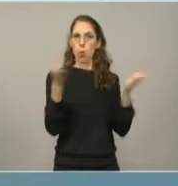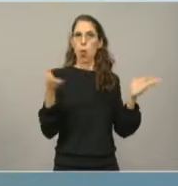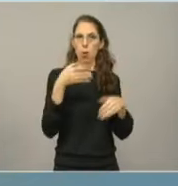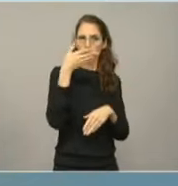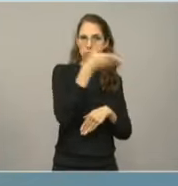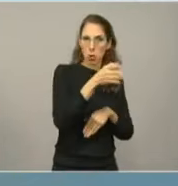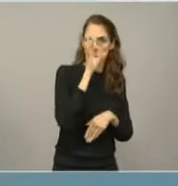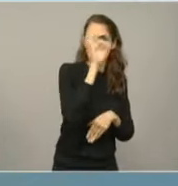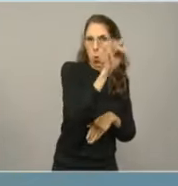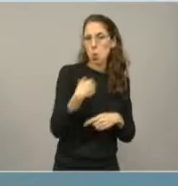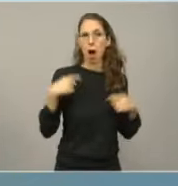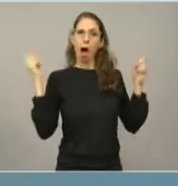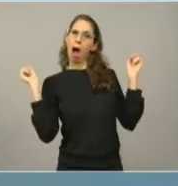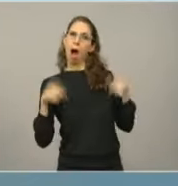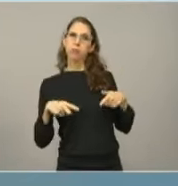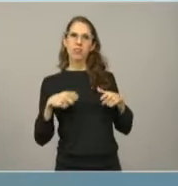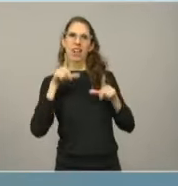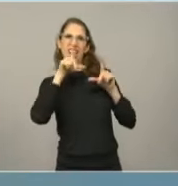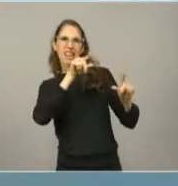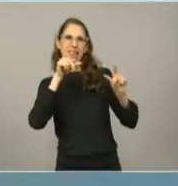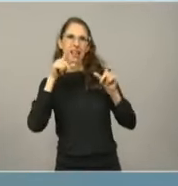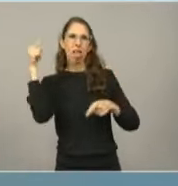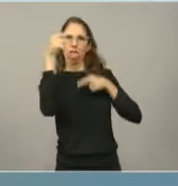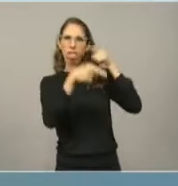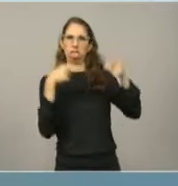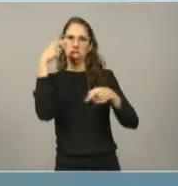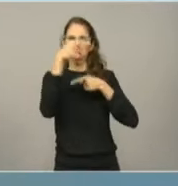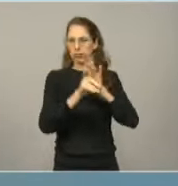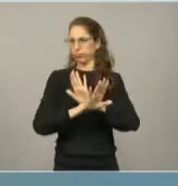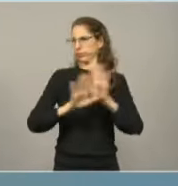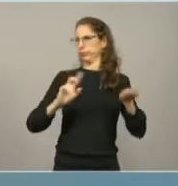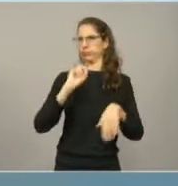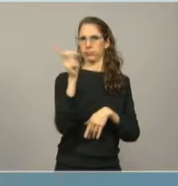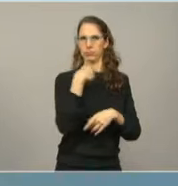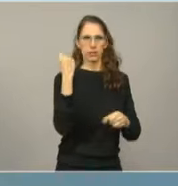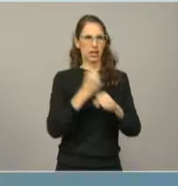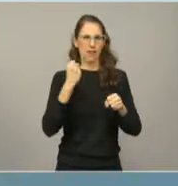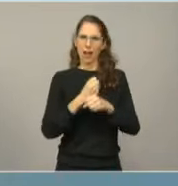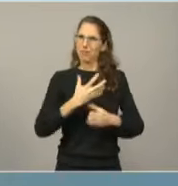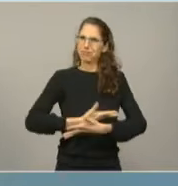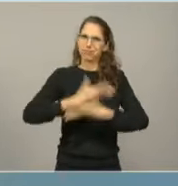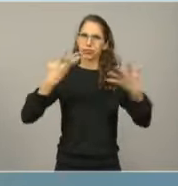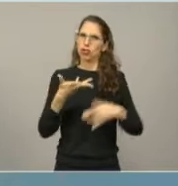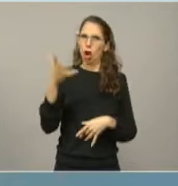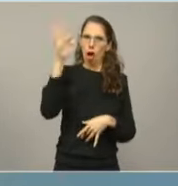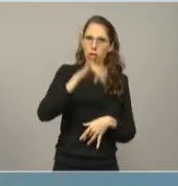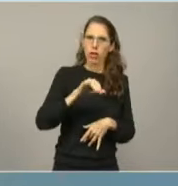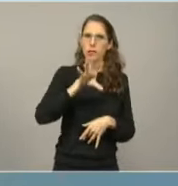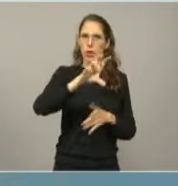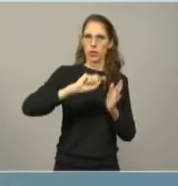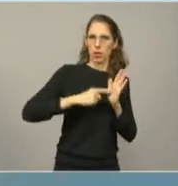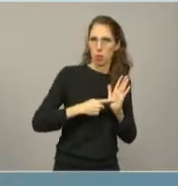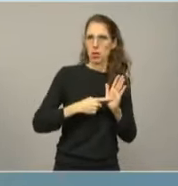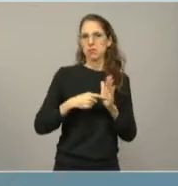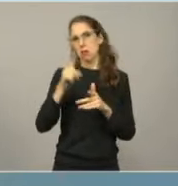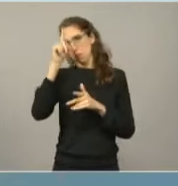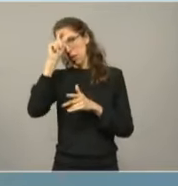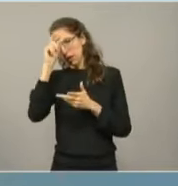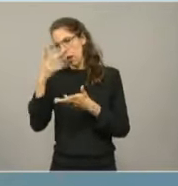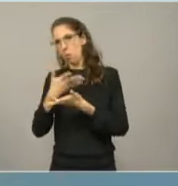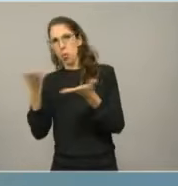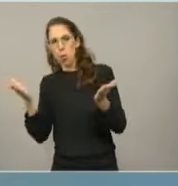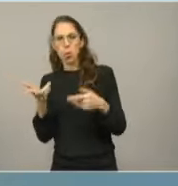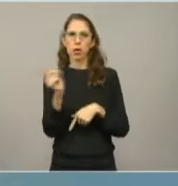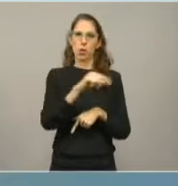lugares se ataque el enorme trabajo que se hace todos los días en la provincia de Buenos Aires el sistema de salud tanto público como privado para poder